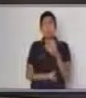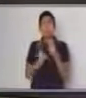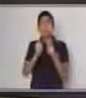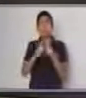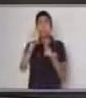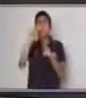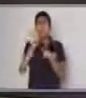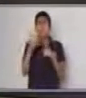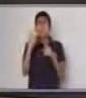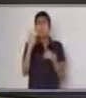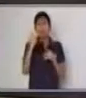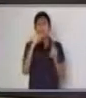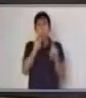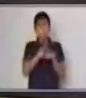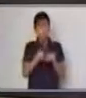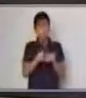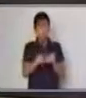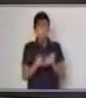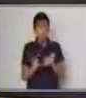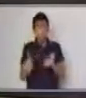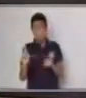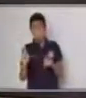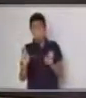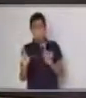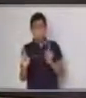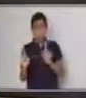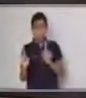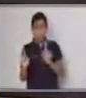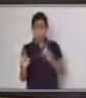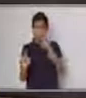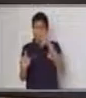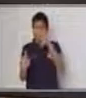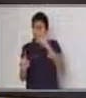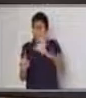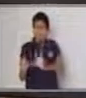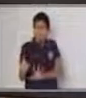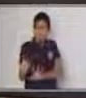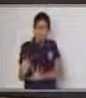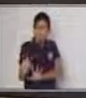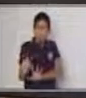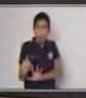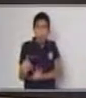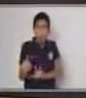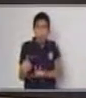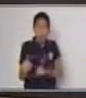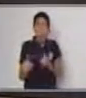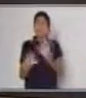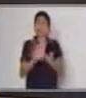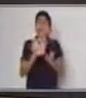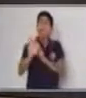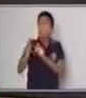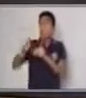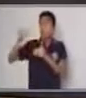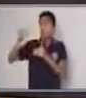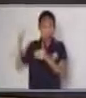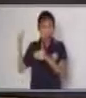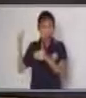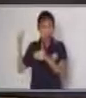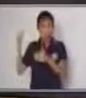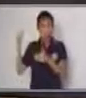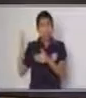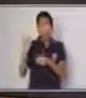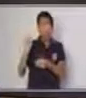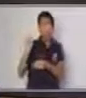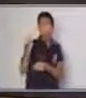ahora ignoro el número 1 y ya solo me queda este 5. Como en el ejemplo anterior, el